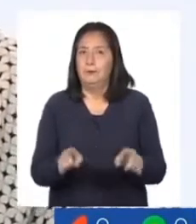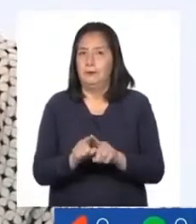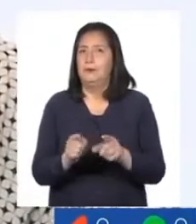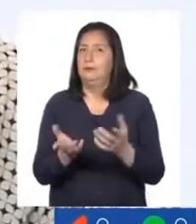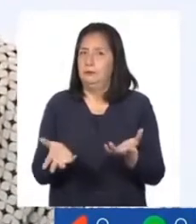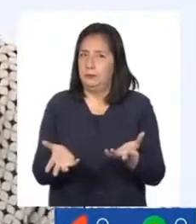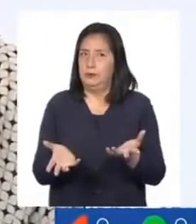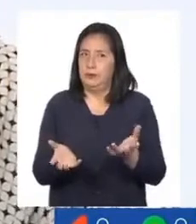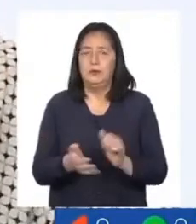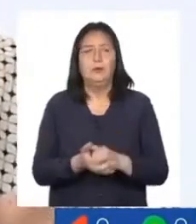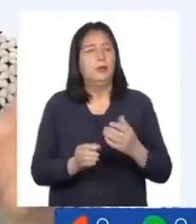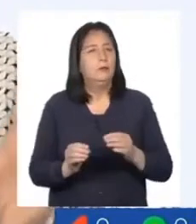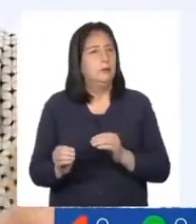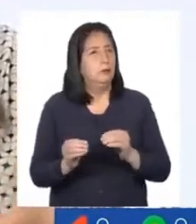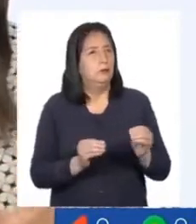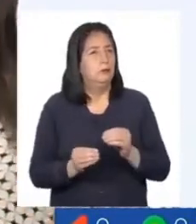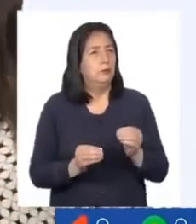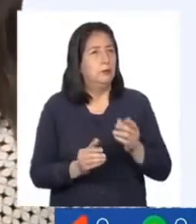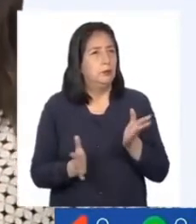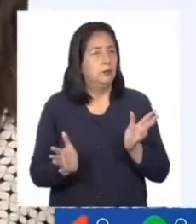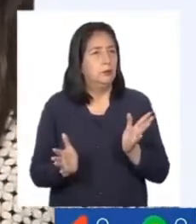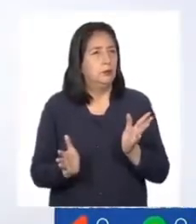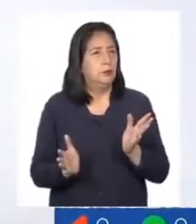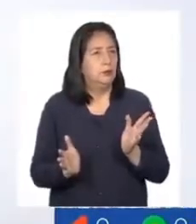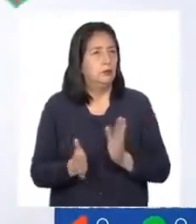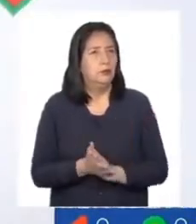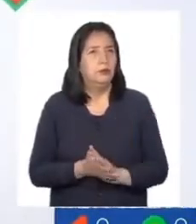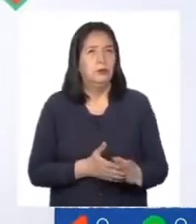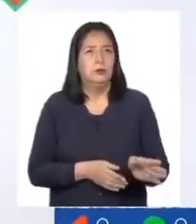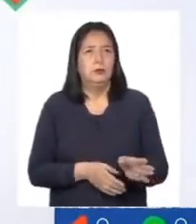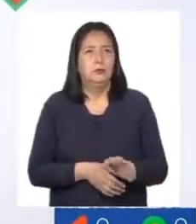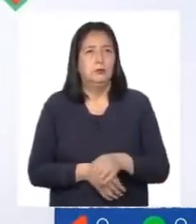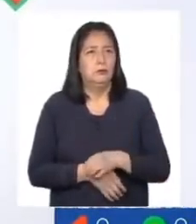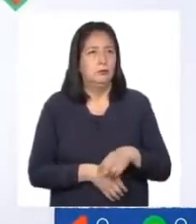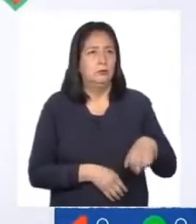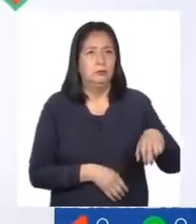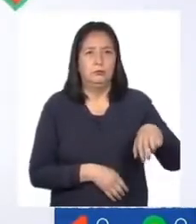También tenemos el desplazamiento en camino sin rumbo.